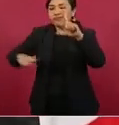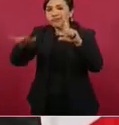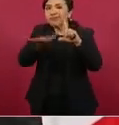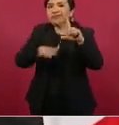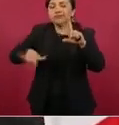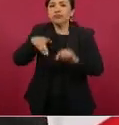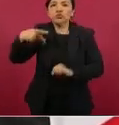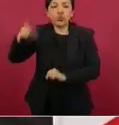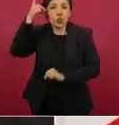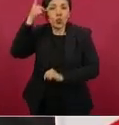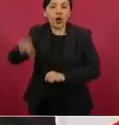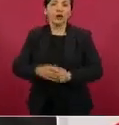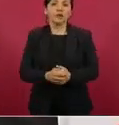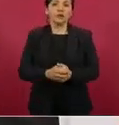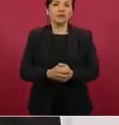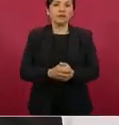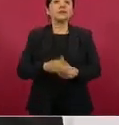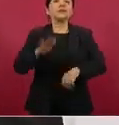Por eso,